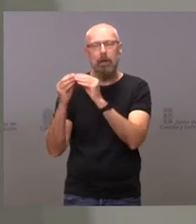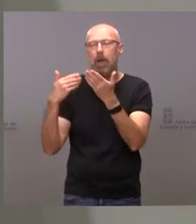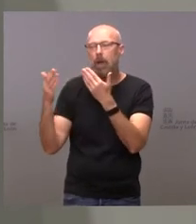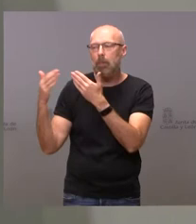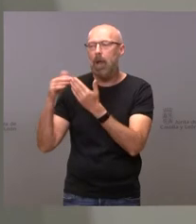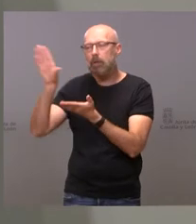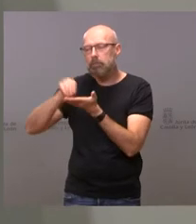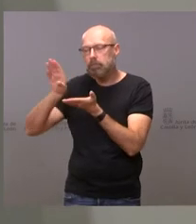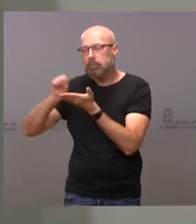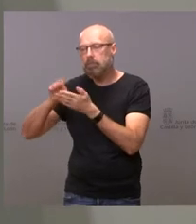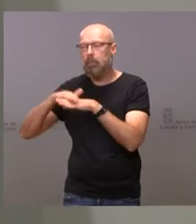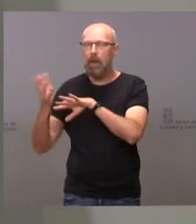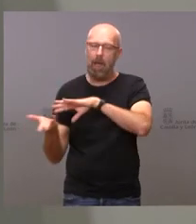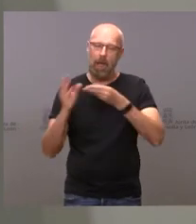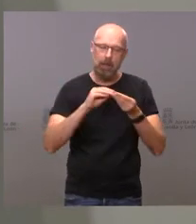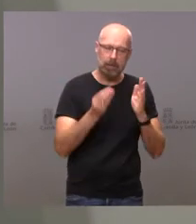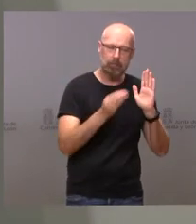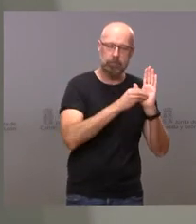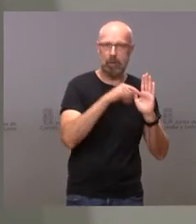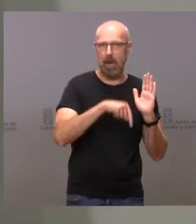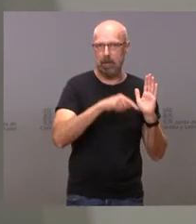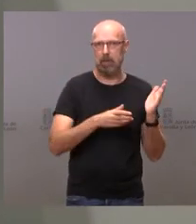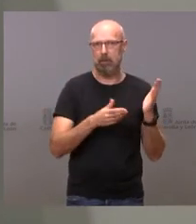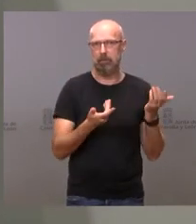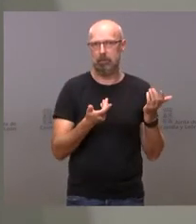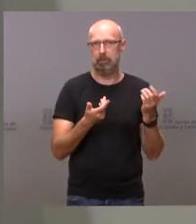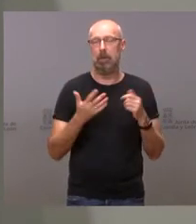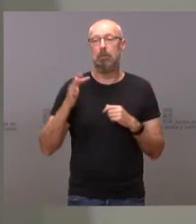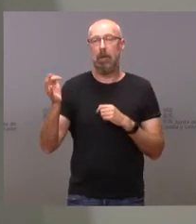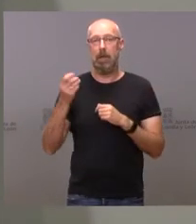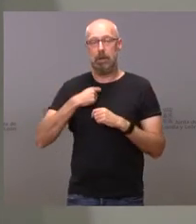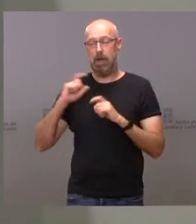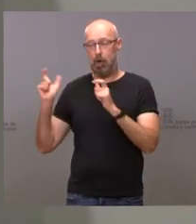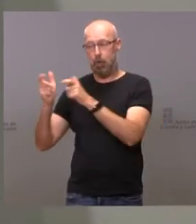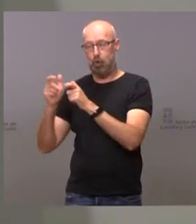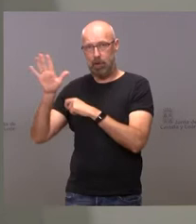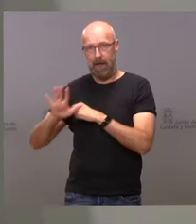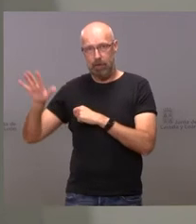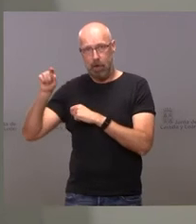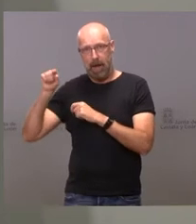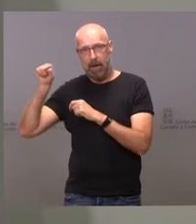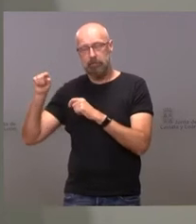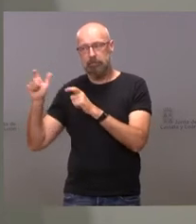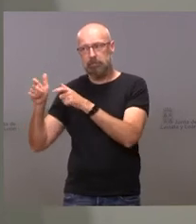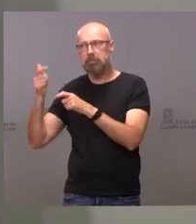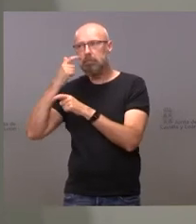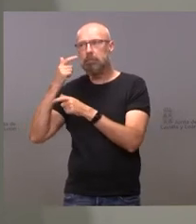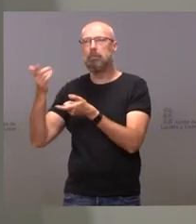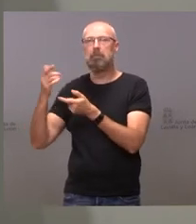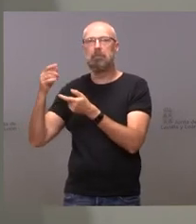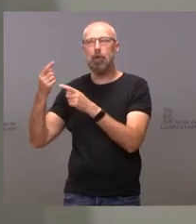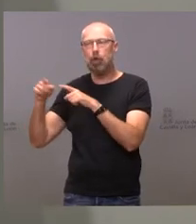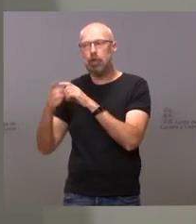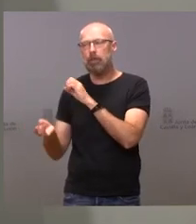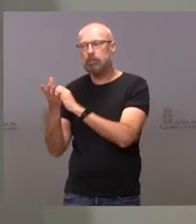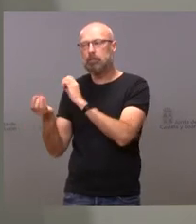interterritorial sirva para ayudar a planear una estrategia a medio y largo plazo,